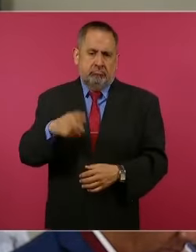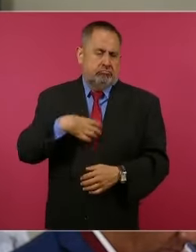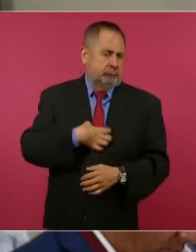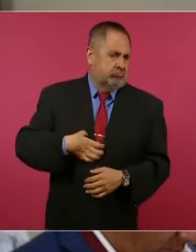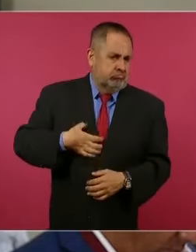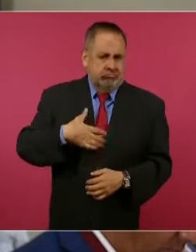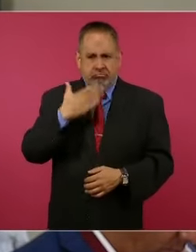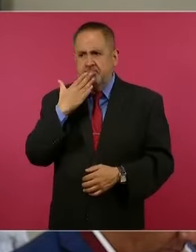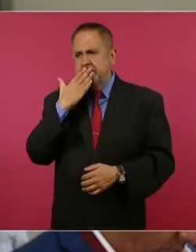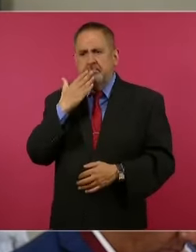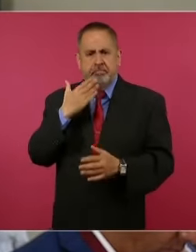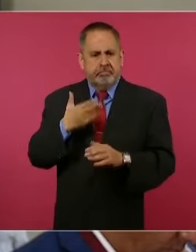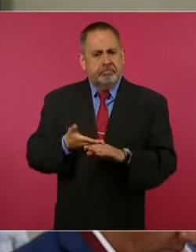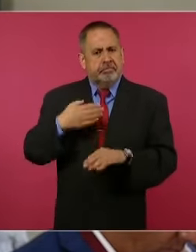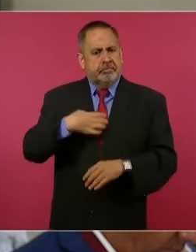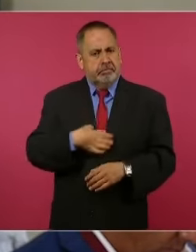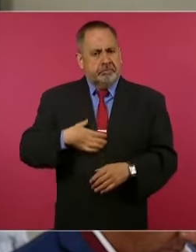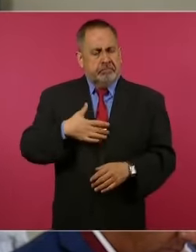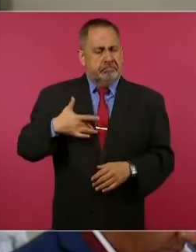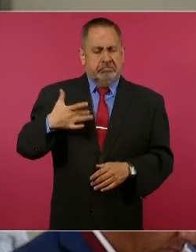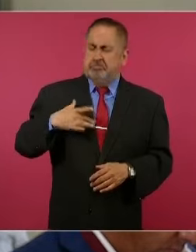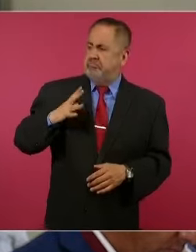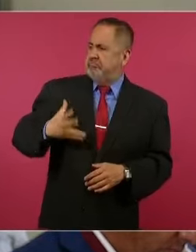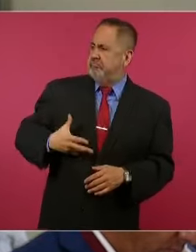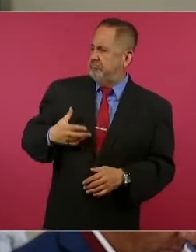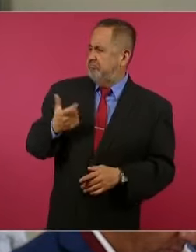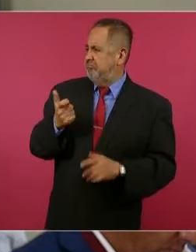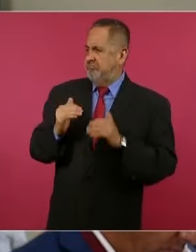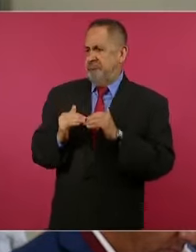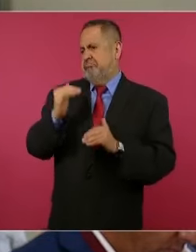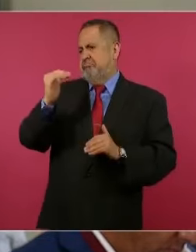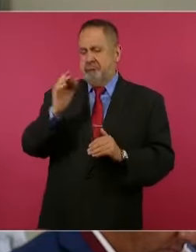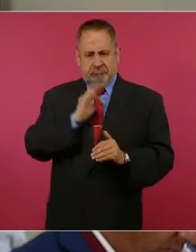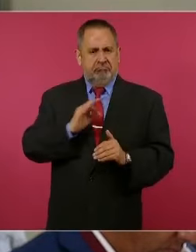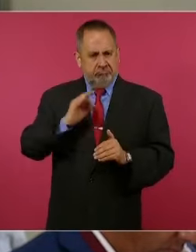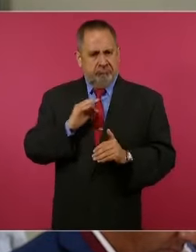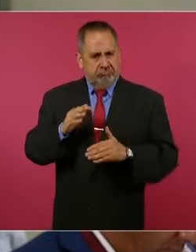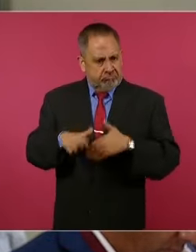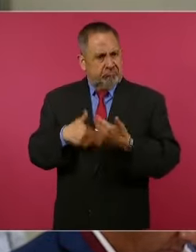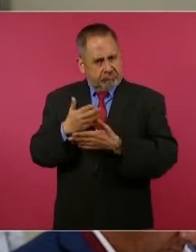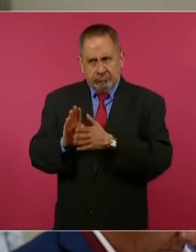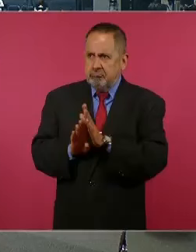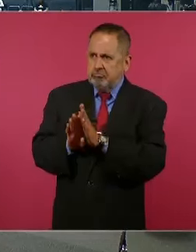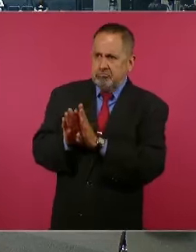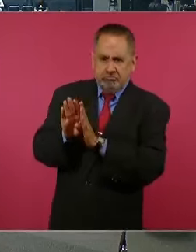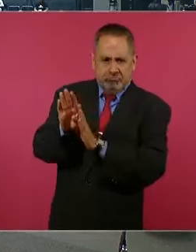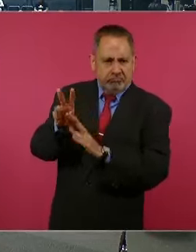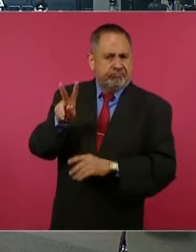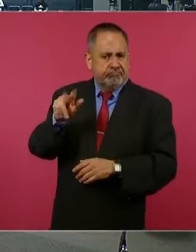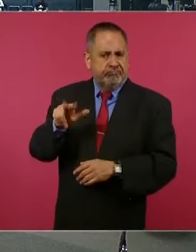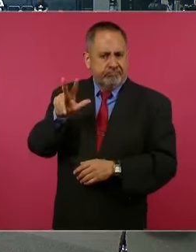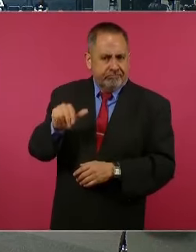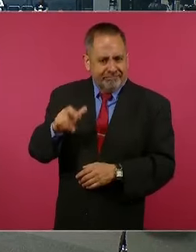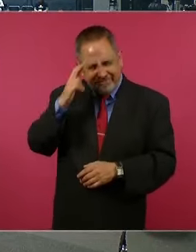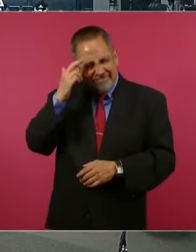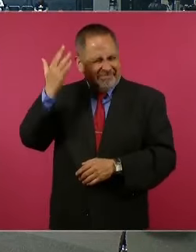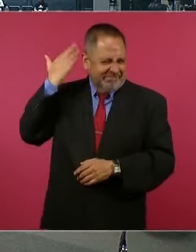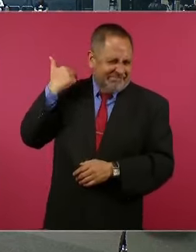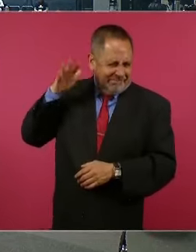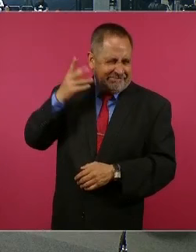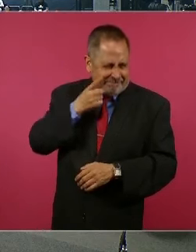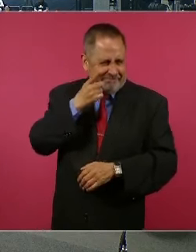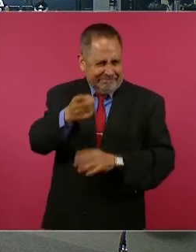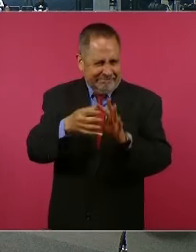sonorenses nos llena de de de orgullo no este tener la capacidad de reincorporar noos eh Como Pues algún día le planteé Yo por aquí